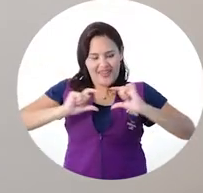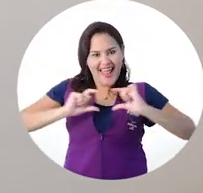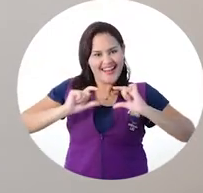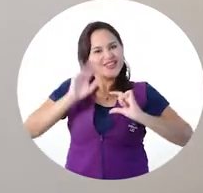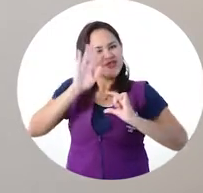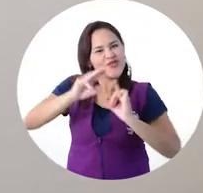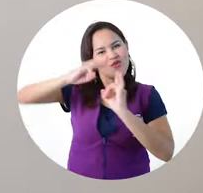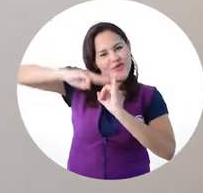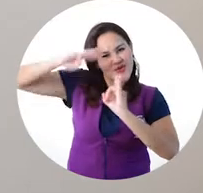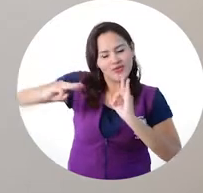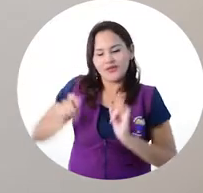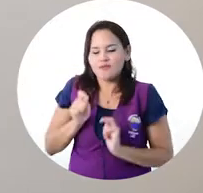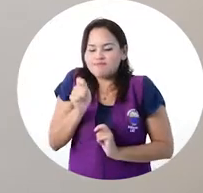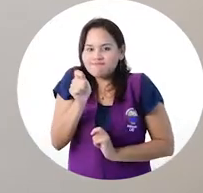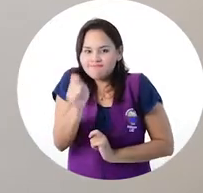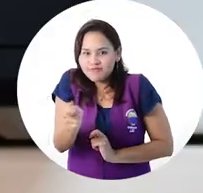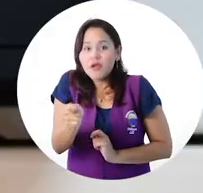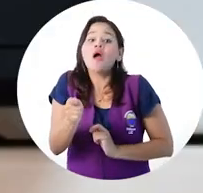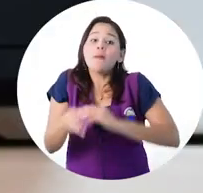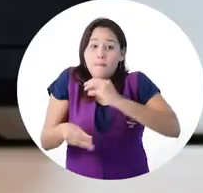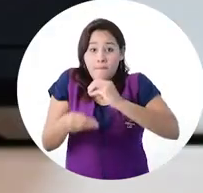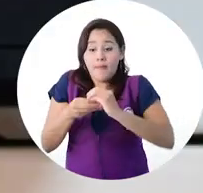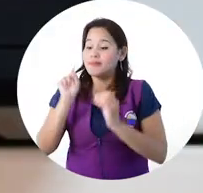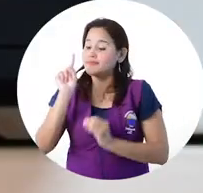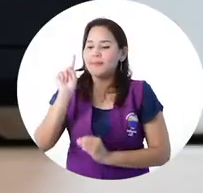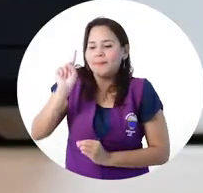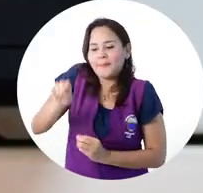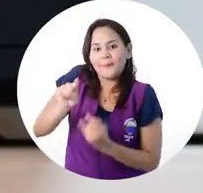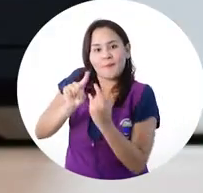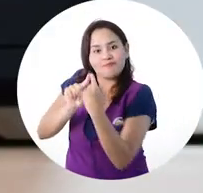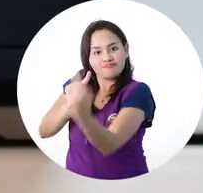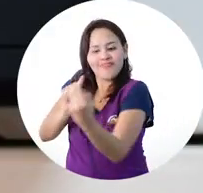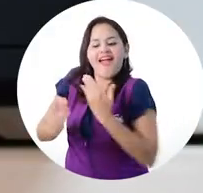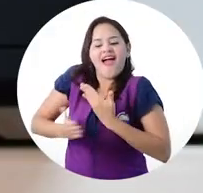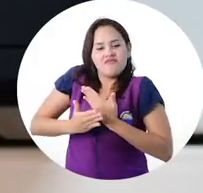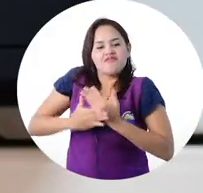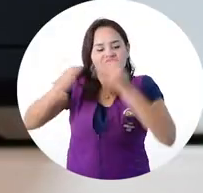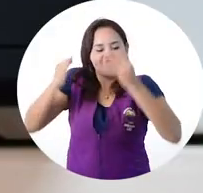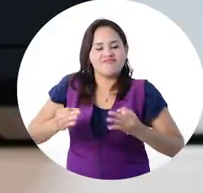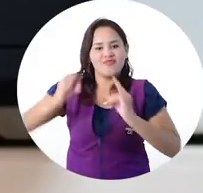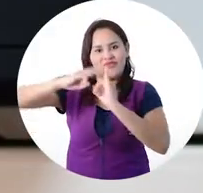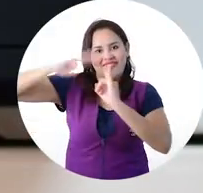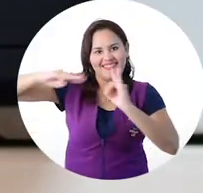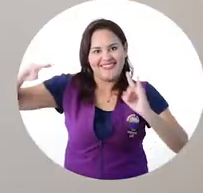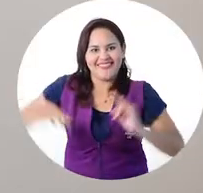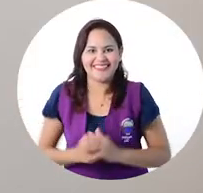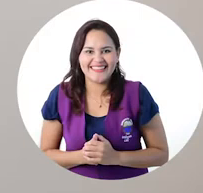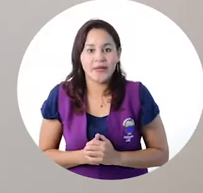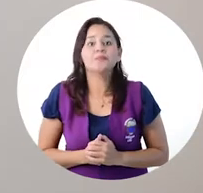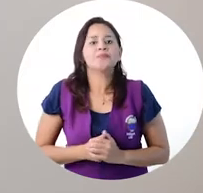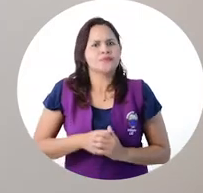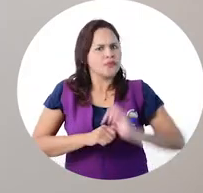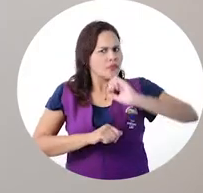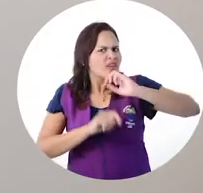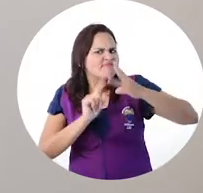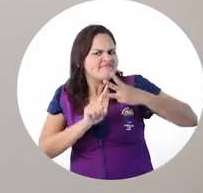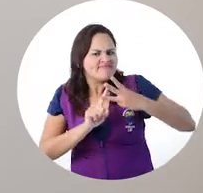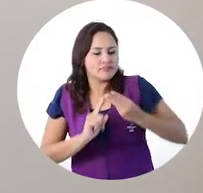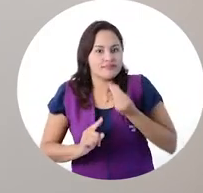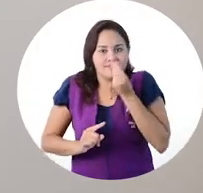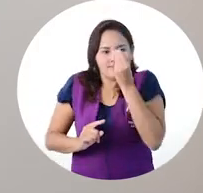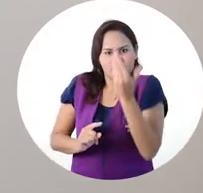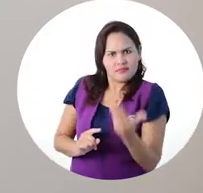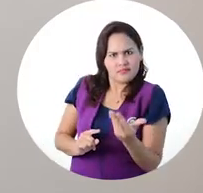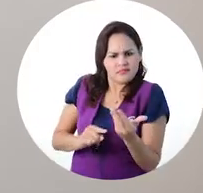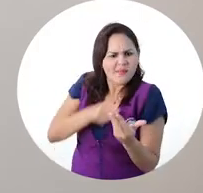institucional y donde registrarán tu huella dactilar para validar que eres miembro de la comunidad universitaria la superficie en ve